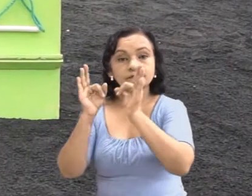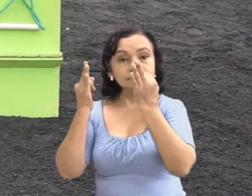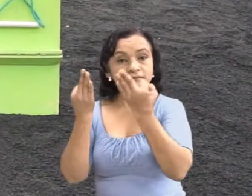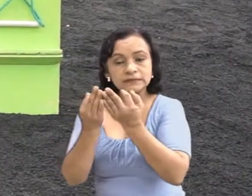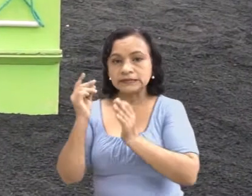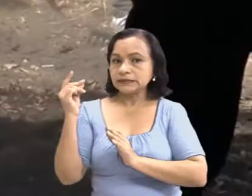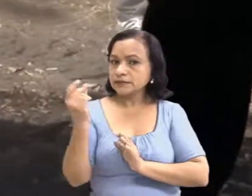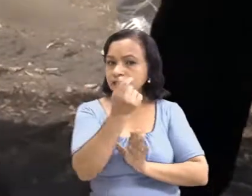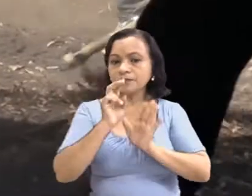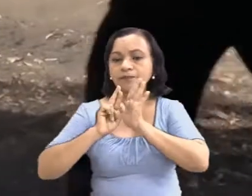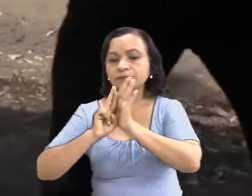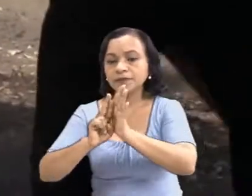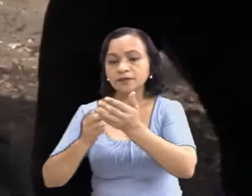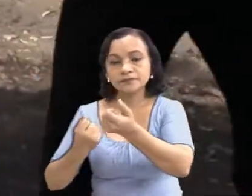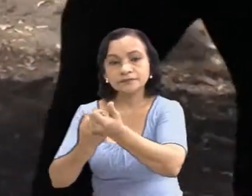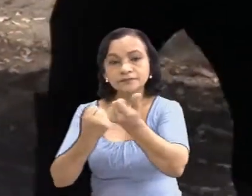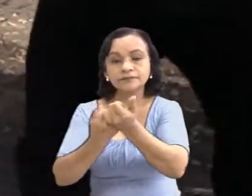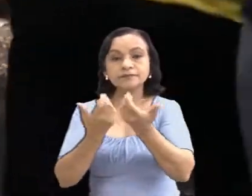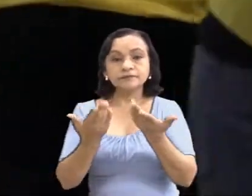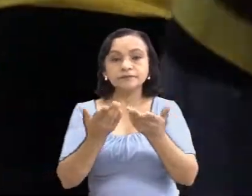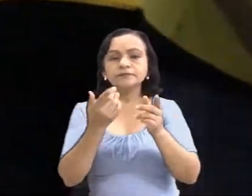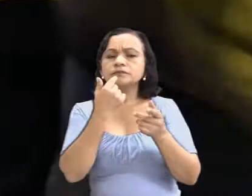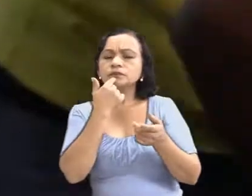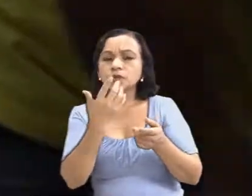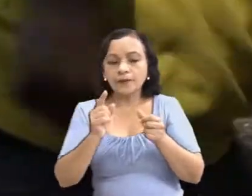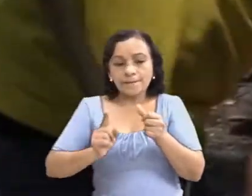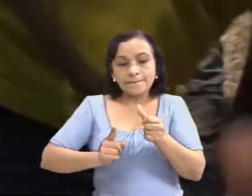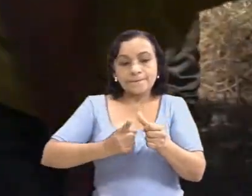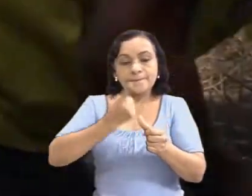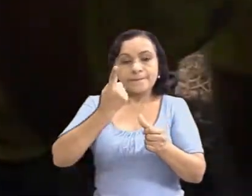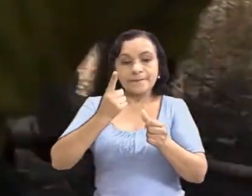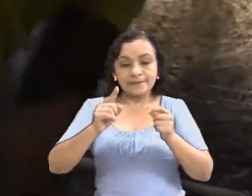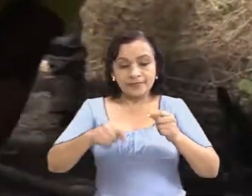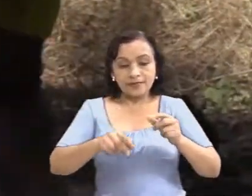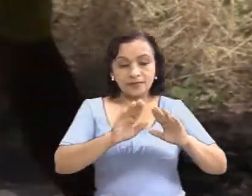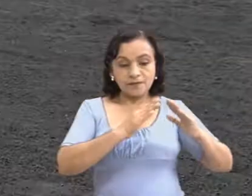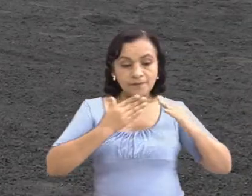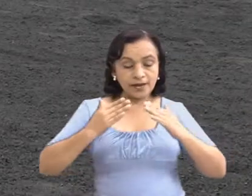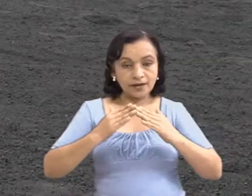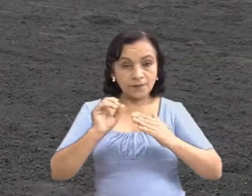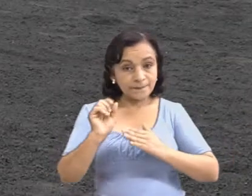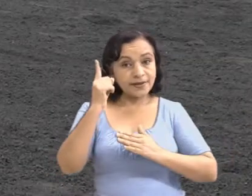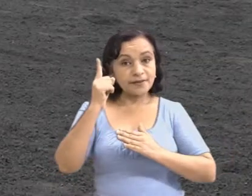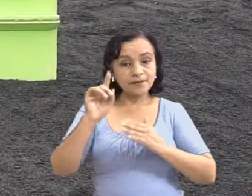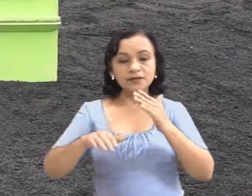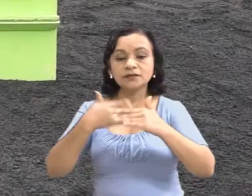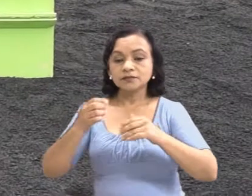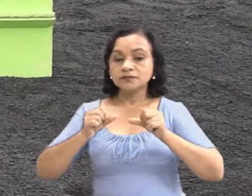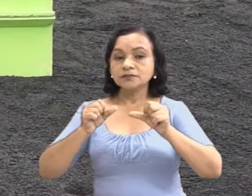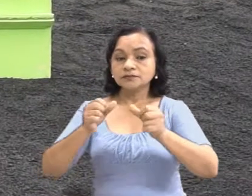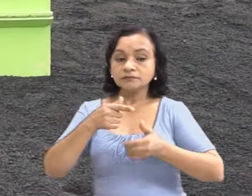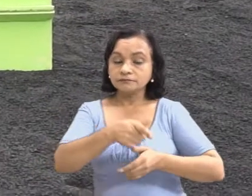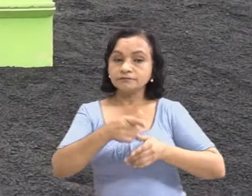respuesta inmediata, ¿verdad? ¿Por qué es ese nivel? Porque la primera respuesta la da la comunidad, y en ese sentido venimos